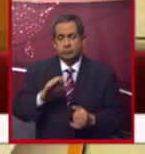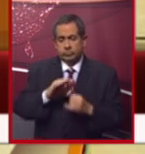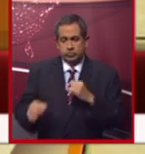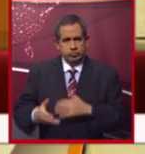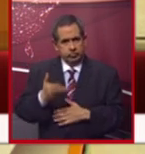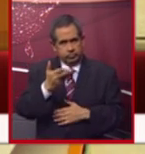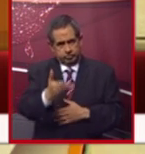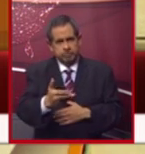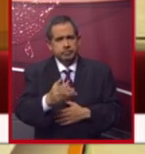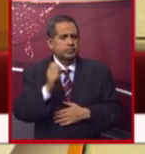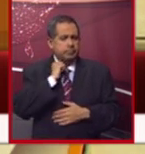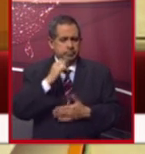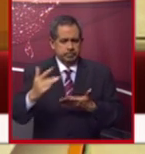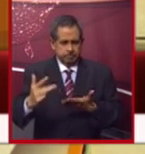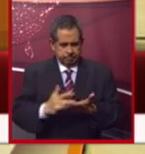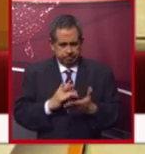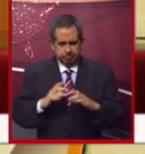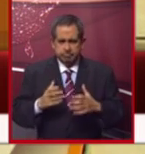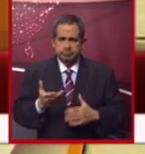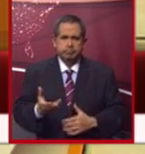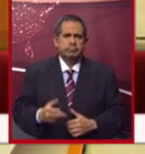Finalmente pidió el respaldo del Senado de la República.